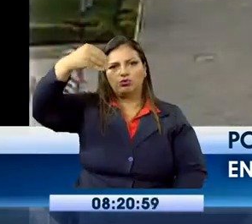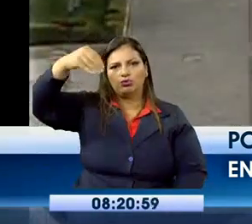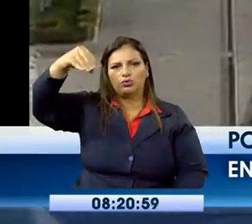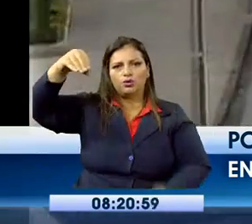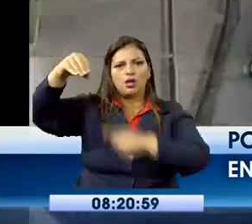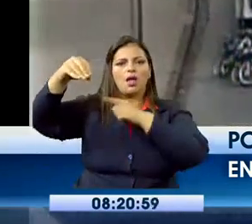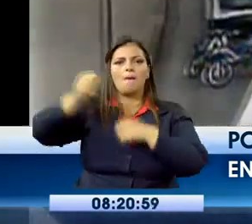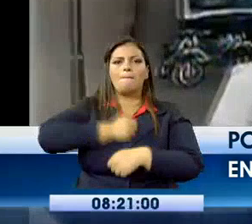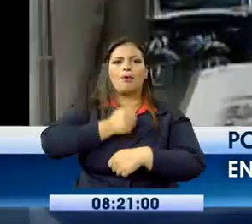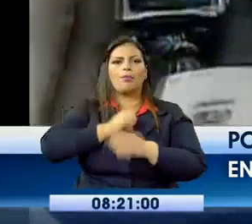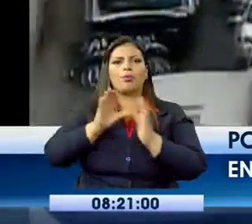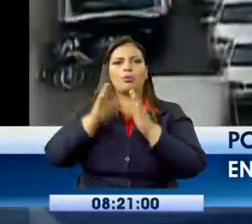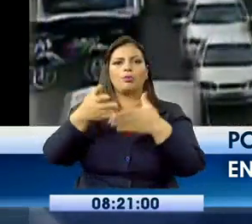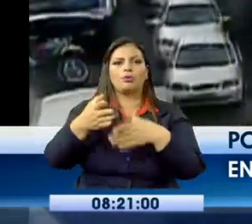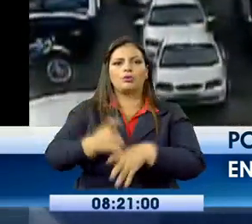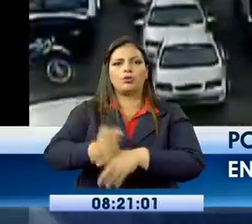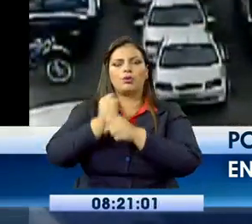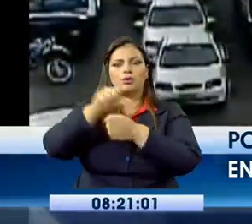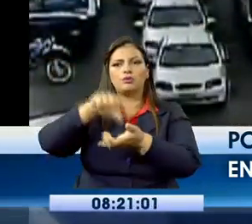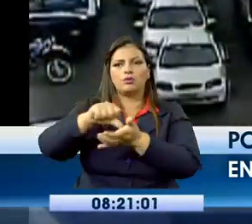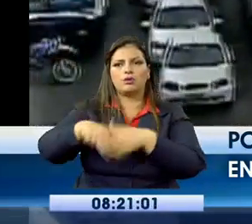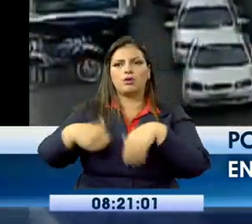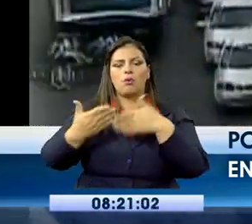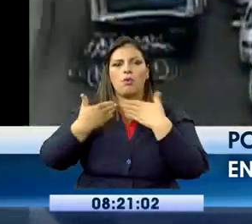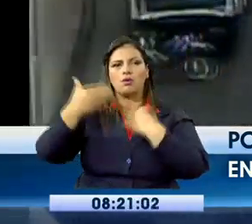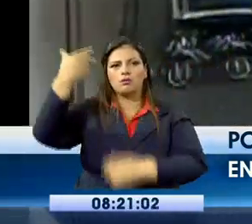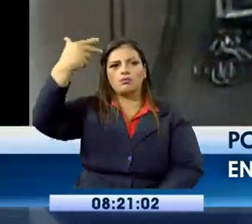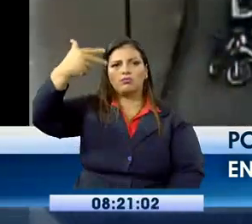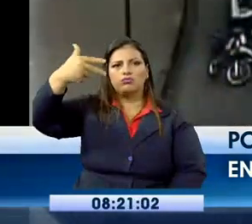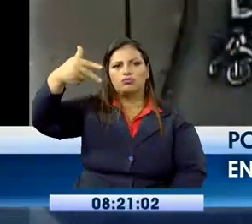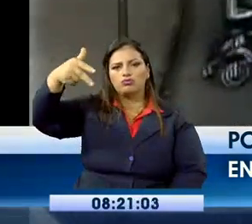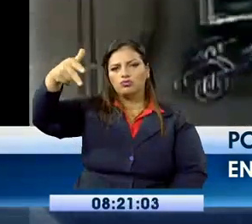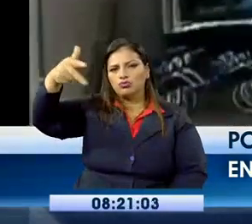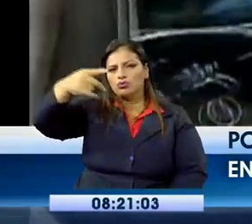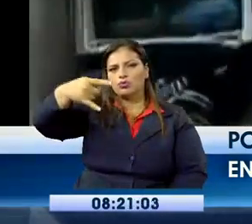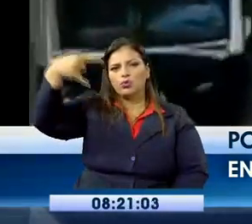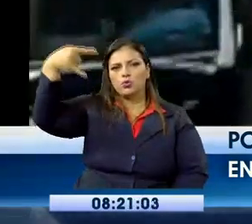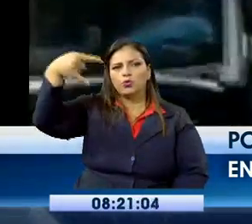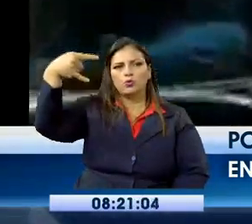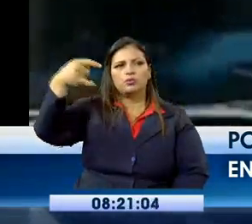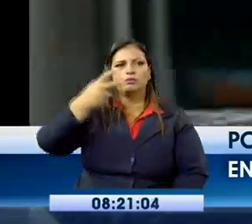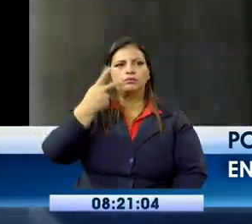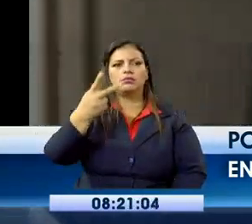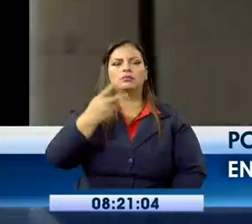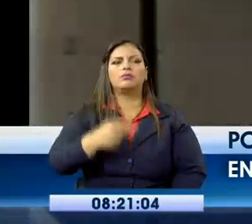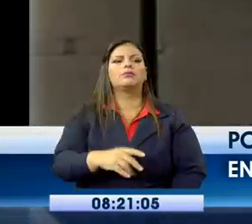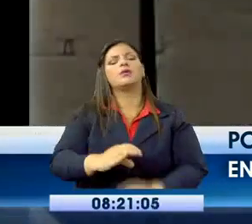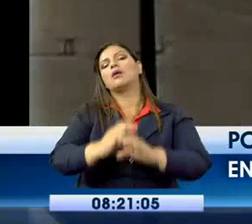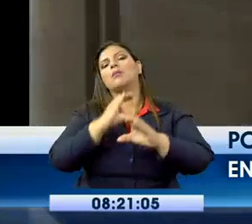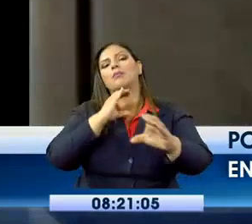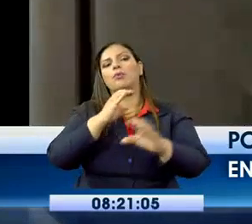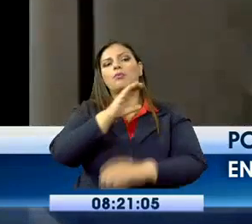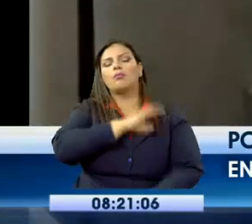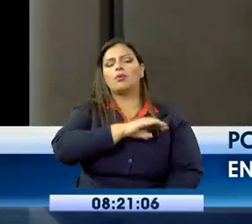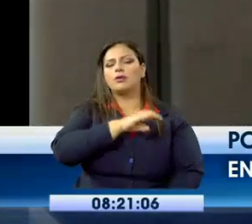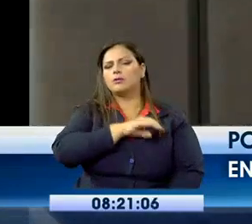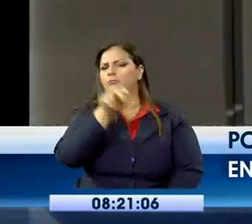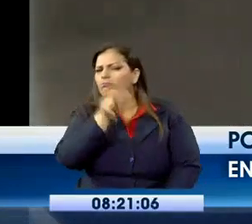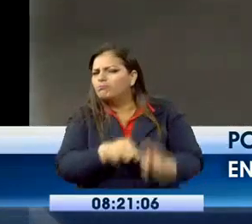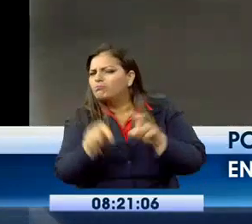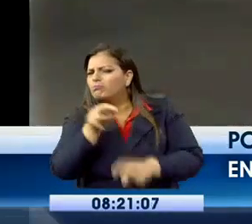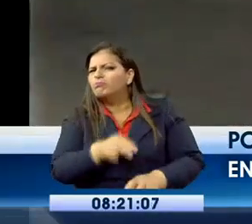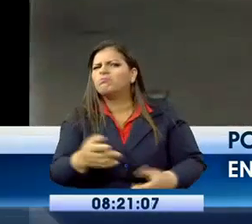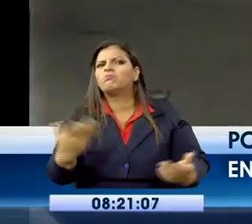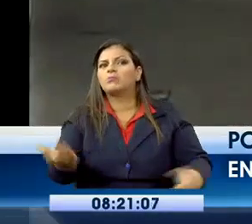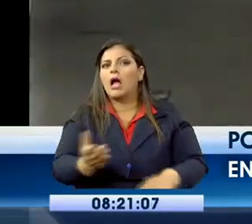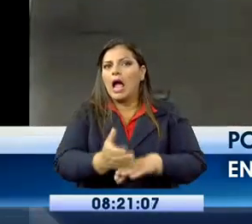la Corporación Ciudadana lograron captar los momentos en que la policía inspeccionaba este autobús debido a la activación del botón